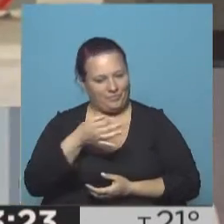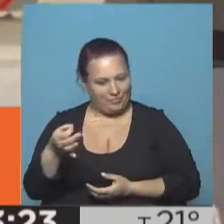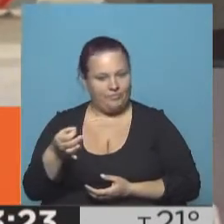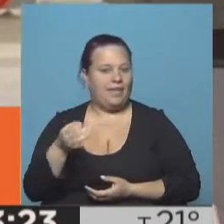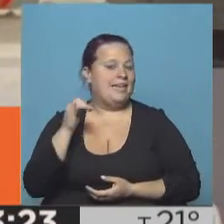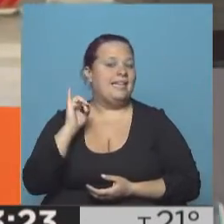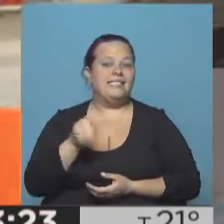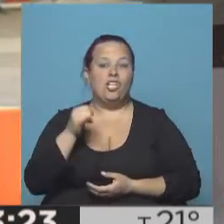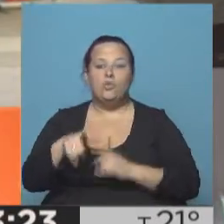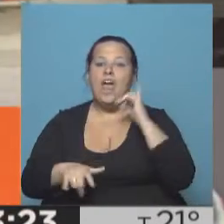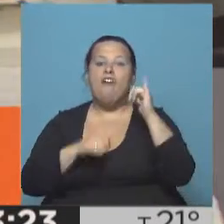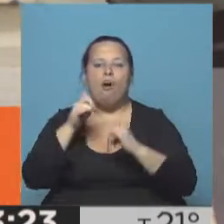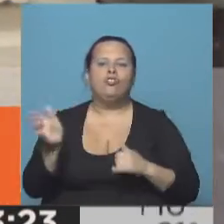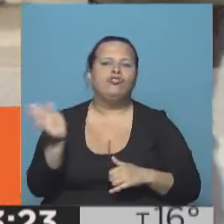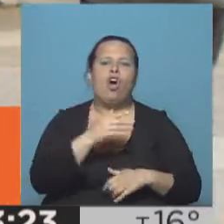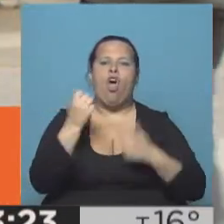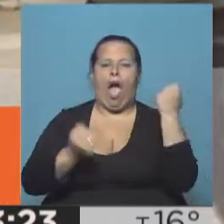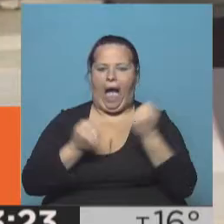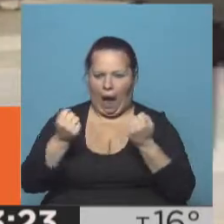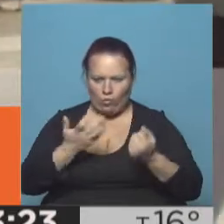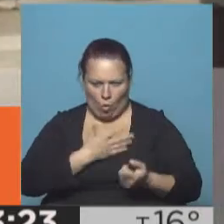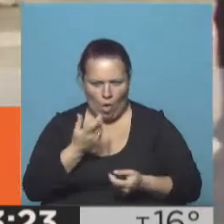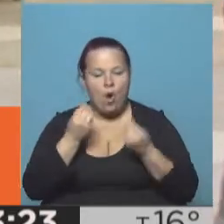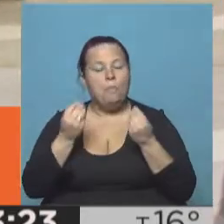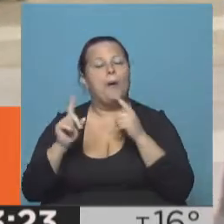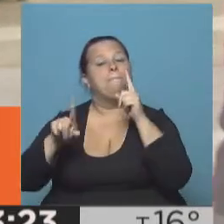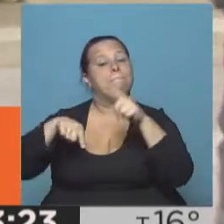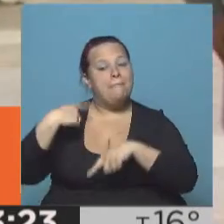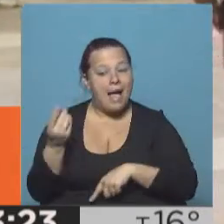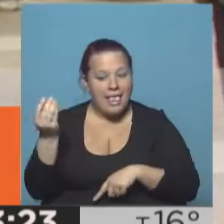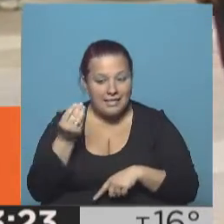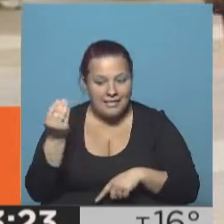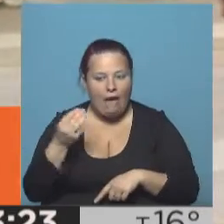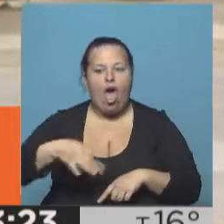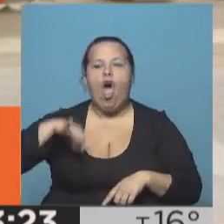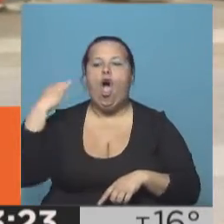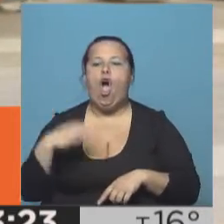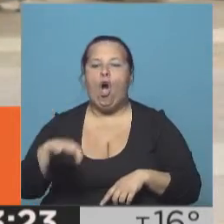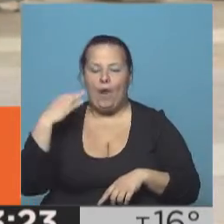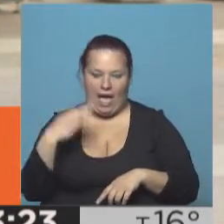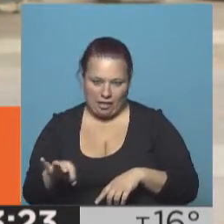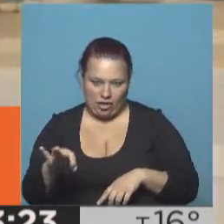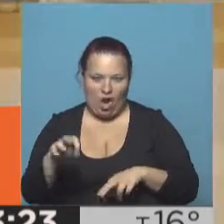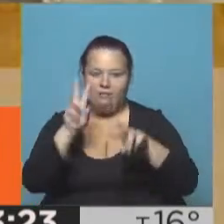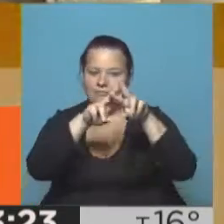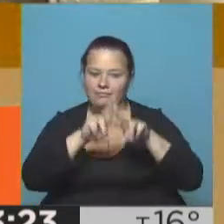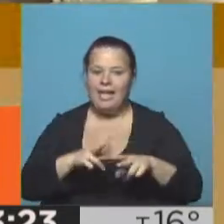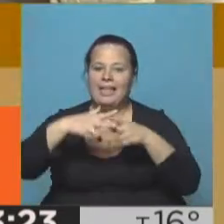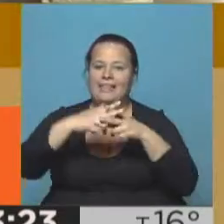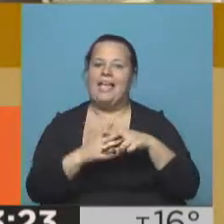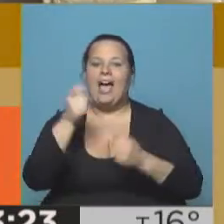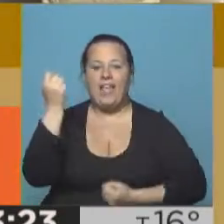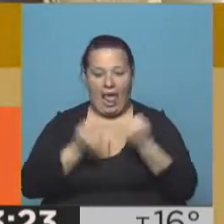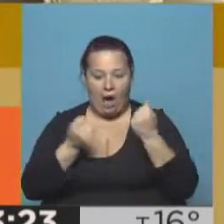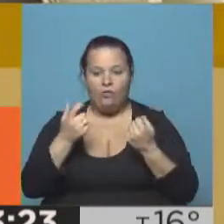es y sin duda este es un dato para todos los automovilistas porque a partir de mañana sábado es obligatoria la verificación técnica vehicular